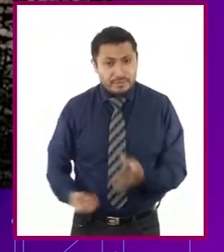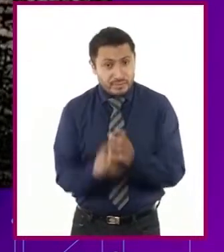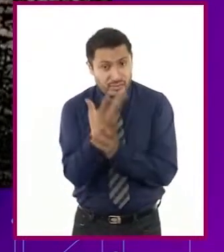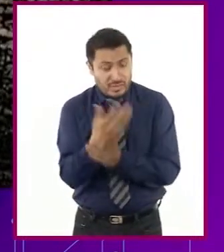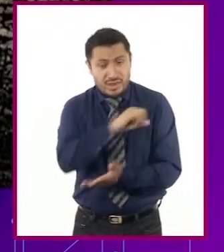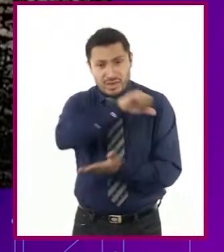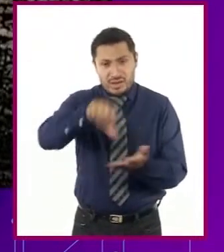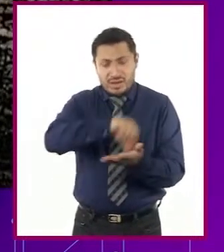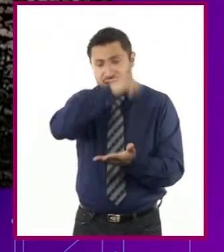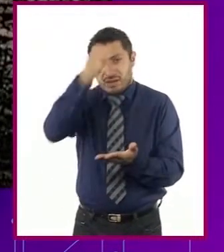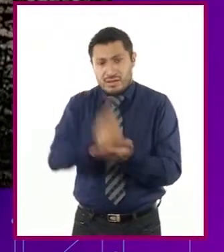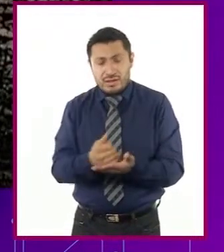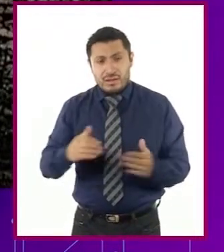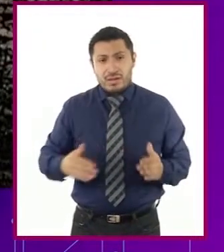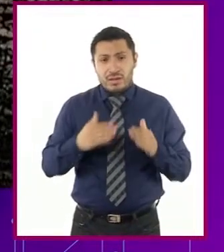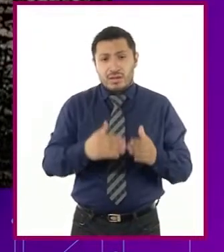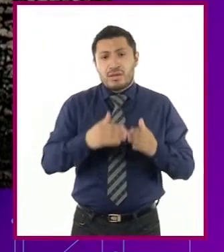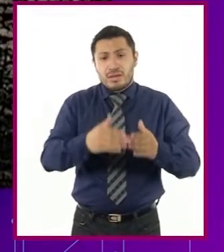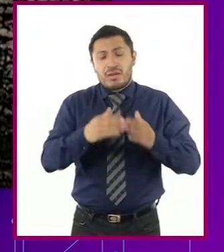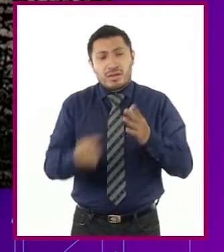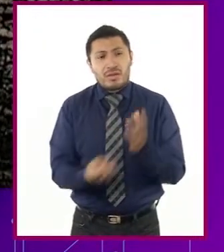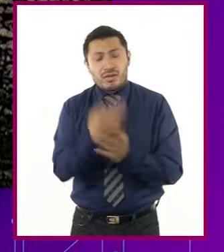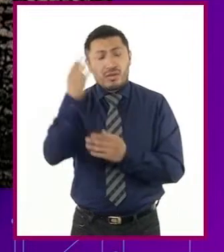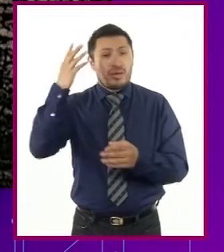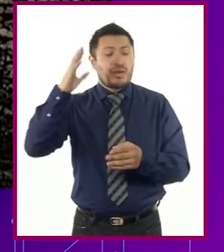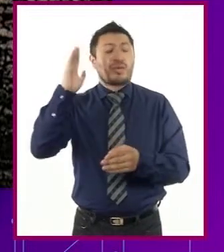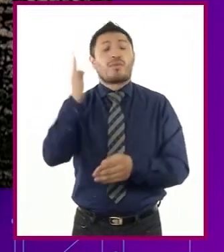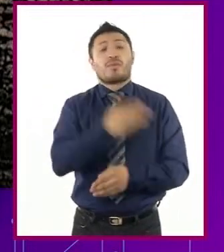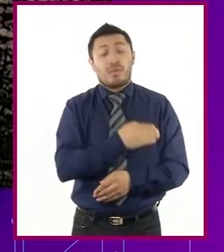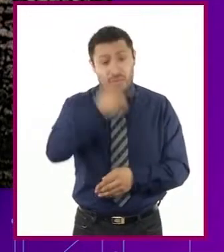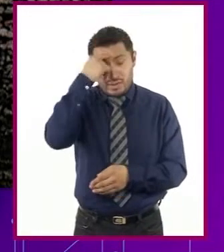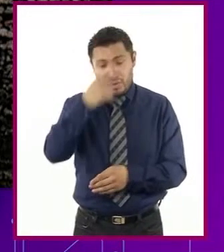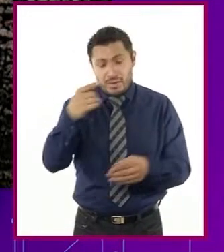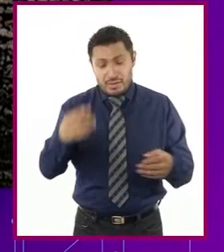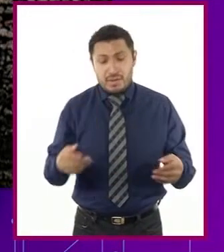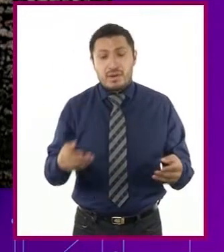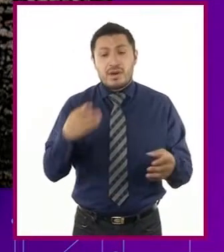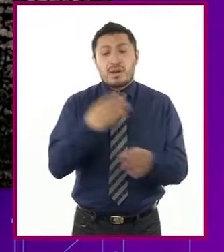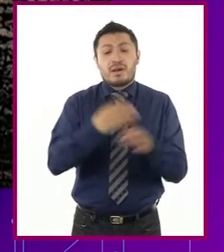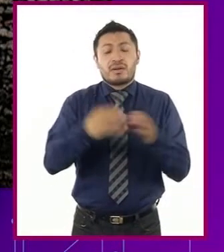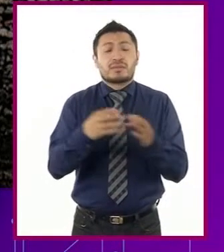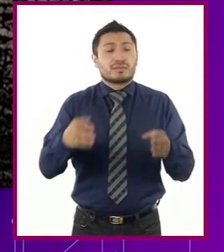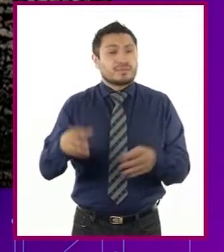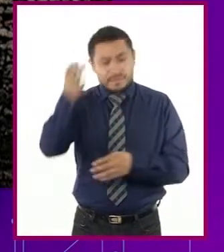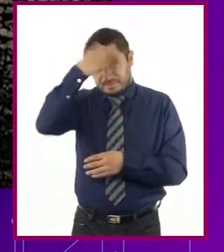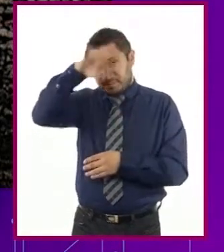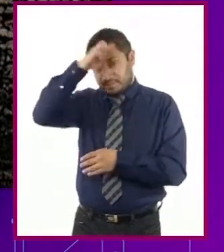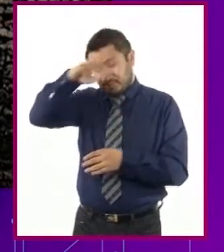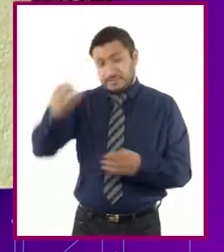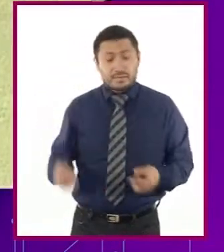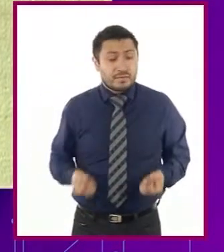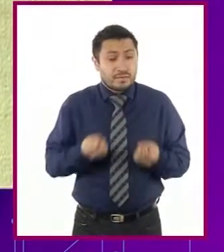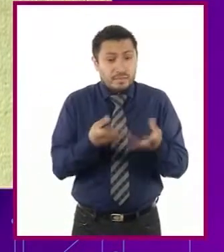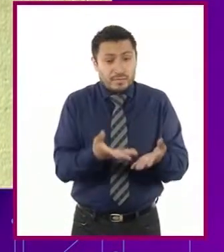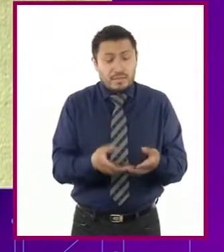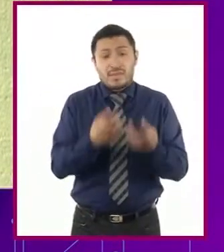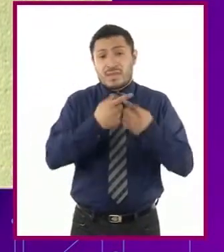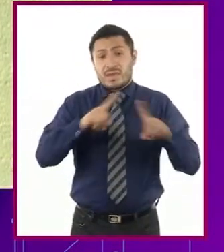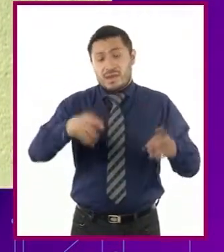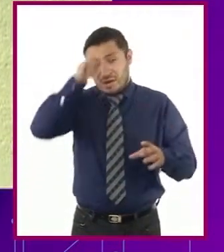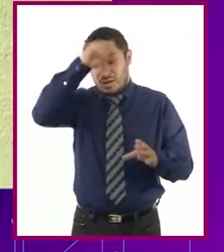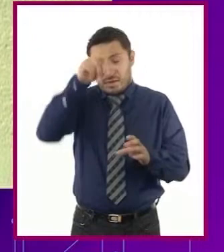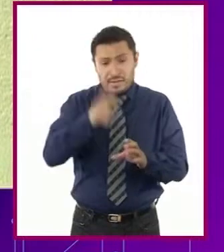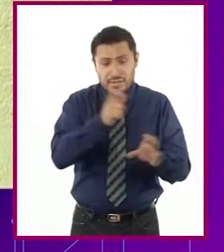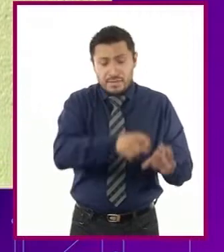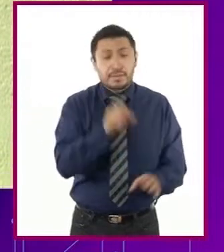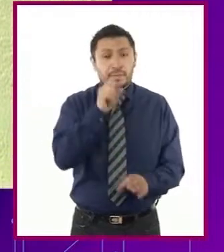urbanos con los puertos novohispanos, para abastecerse de productos extranjeros. El desarrollo de la minería